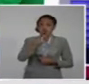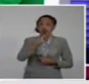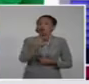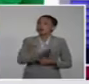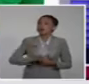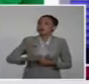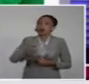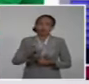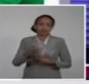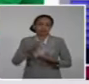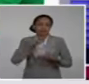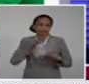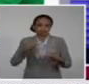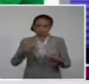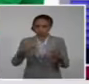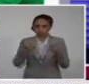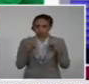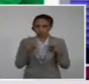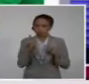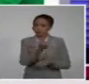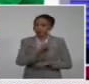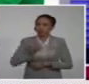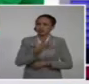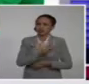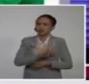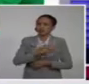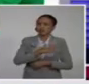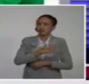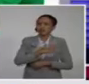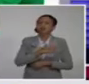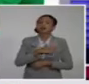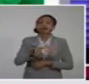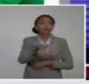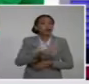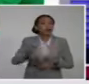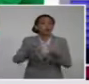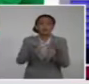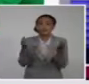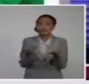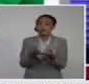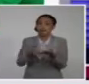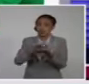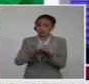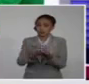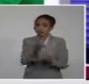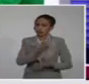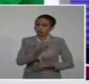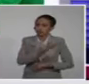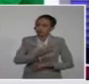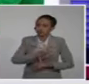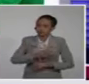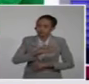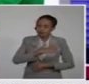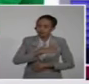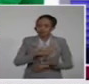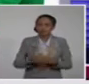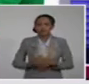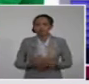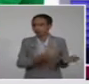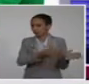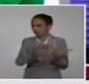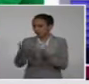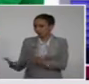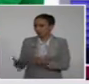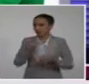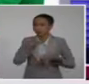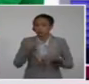reanimación. Lamentamos mucho y damos las condolencias a familiares y amistades. Fallece una paciente de 67